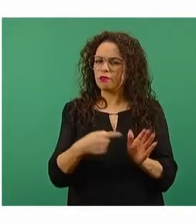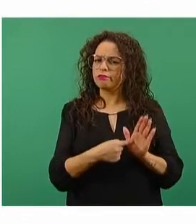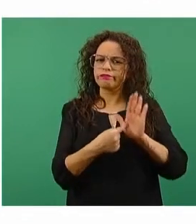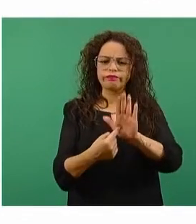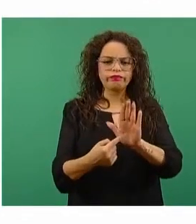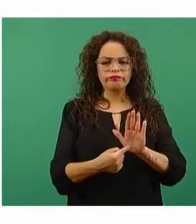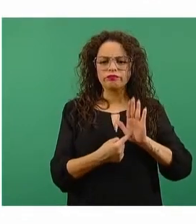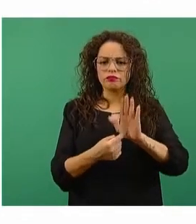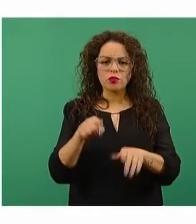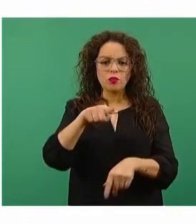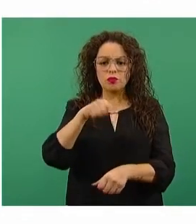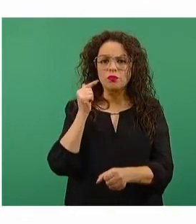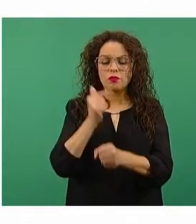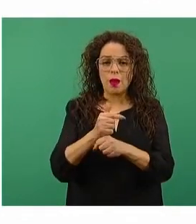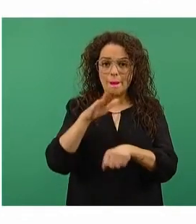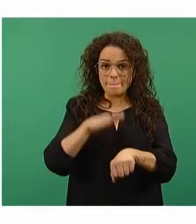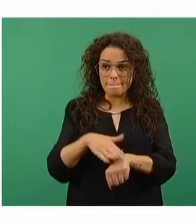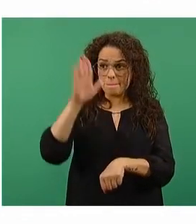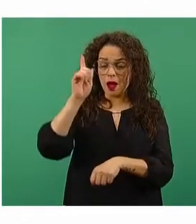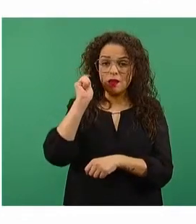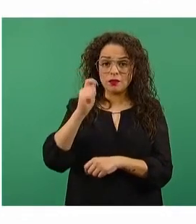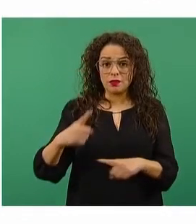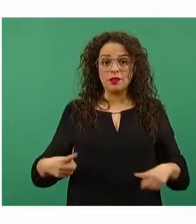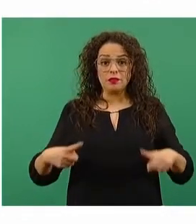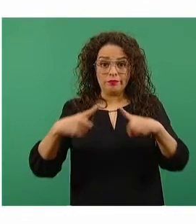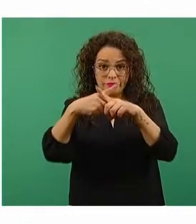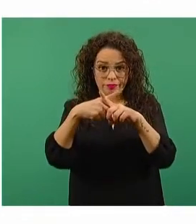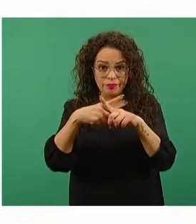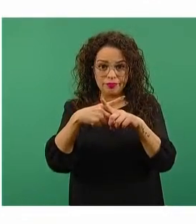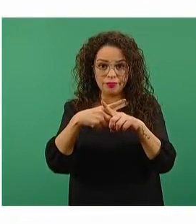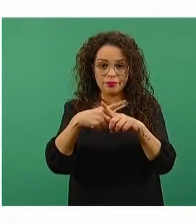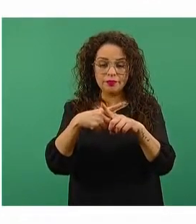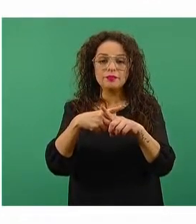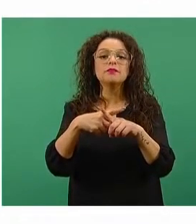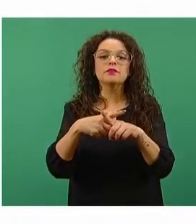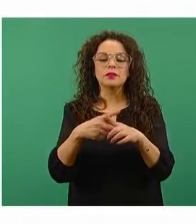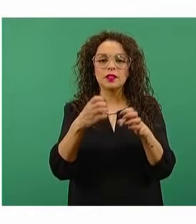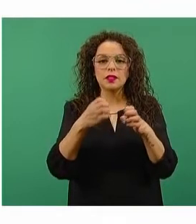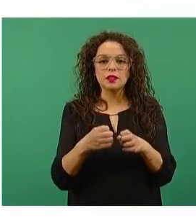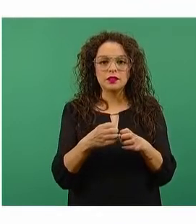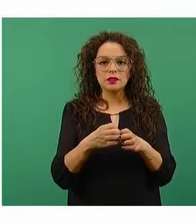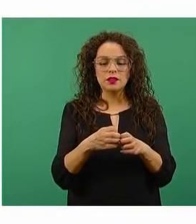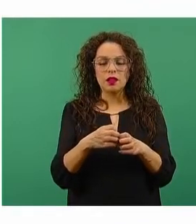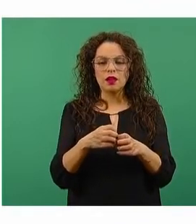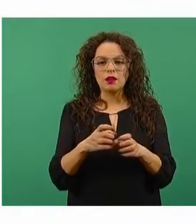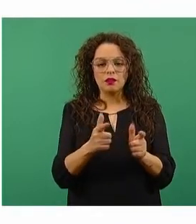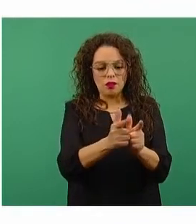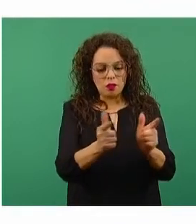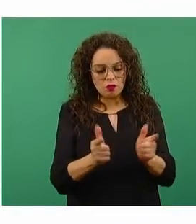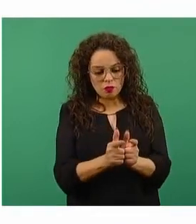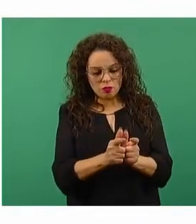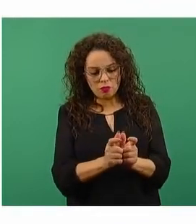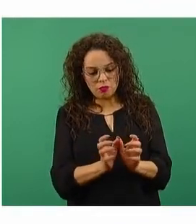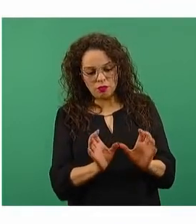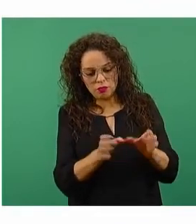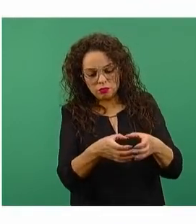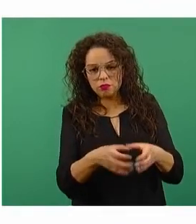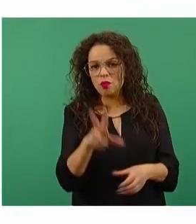la gran mayoría de estos eventos de estos ESAVIS han sido clasificados como no graves. Estamos hablando de más